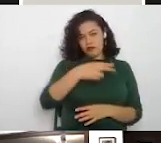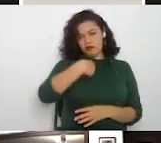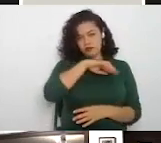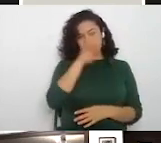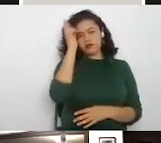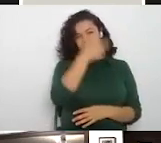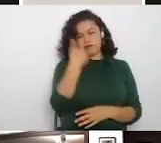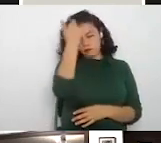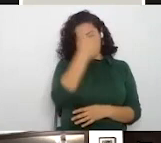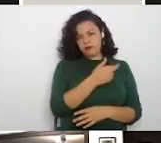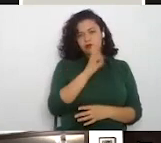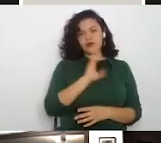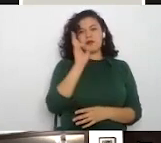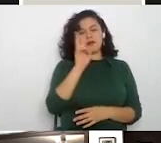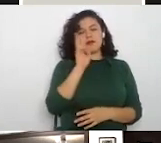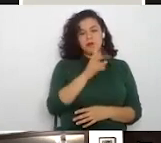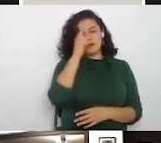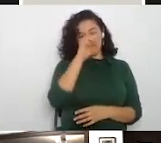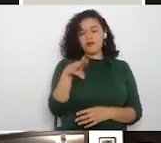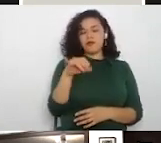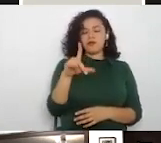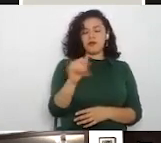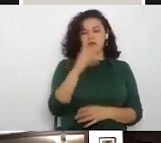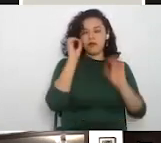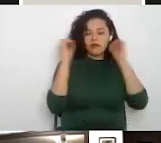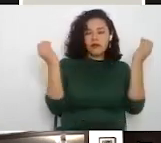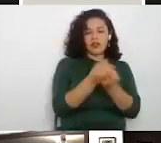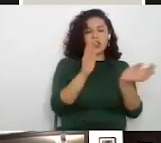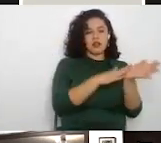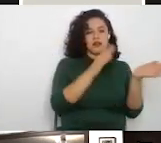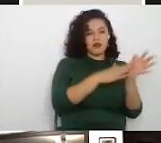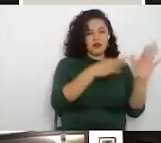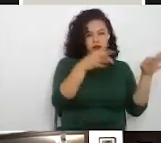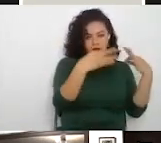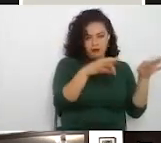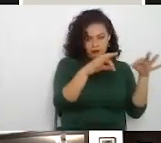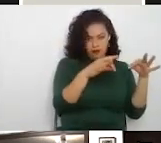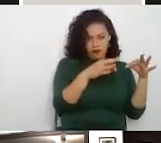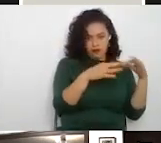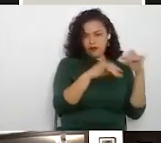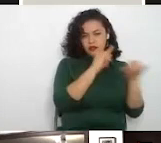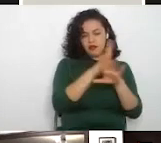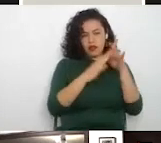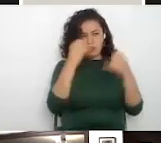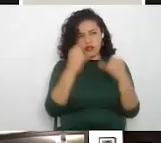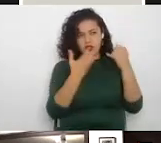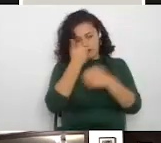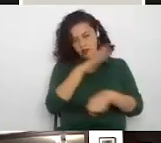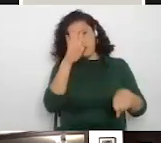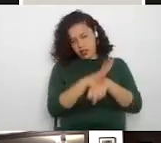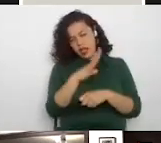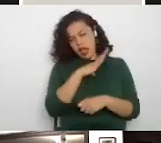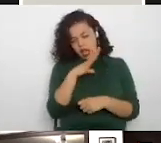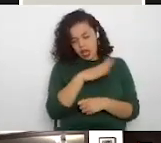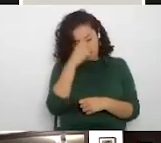o como se ha visto para un manual de organización, tenemos los archivos documentales, las bases jurídico-administrativas que rigen